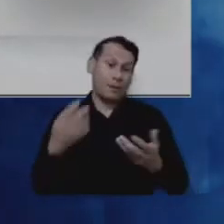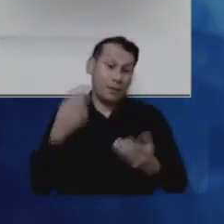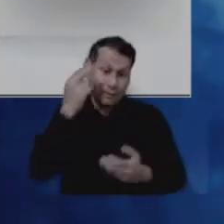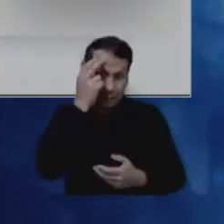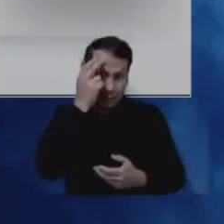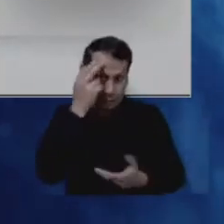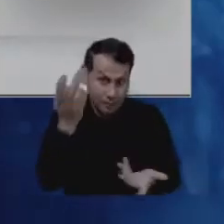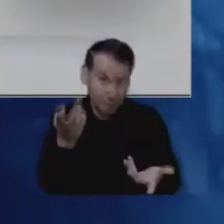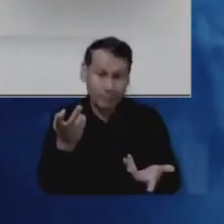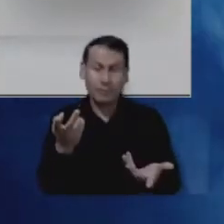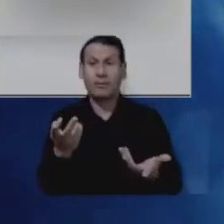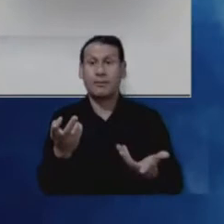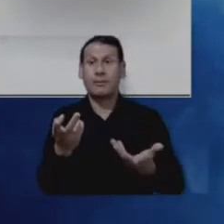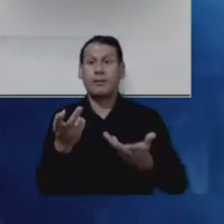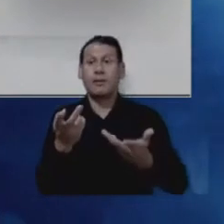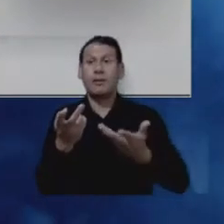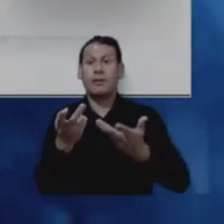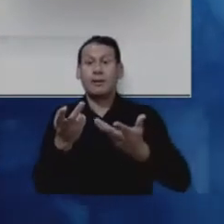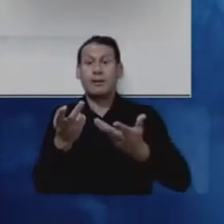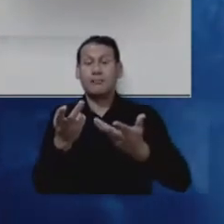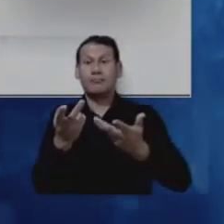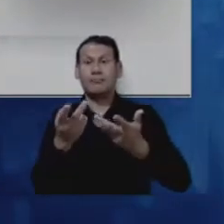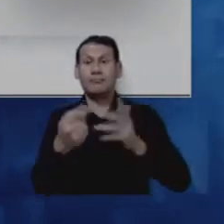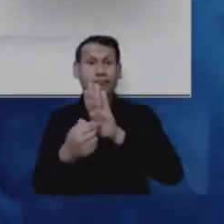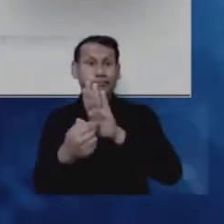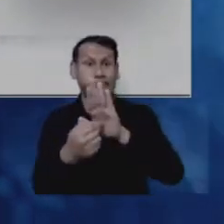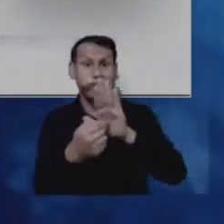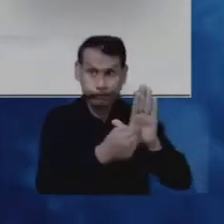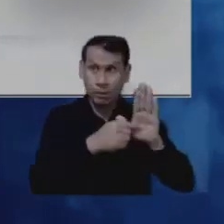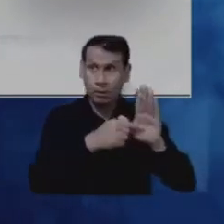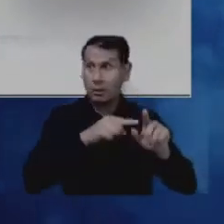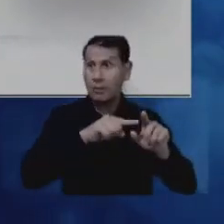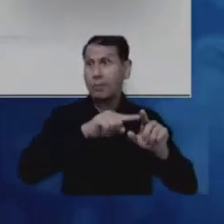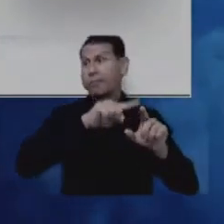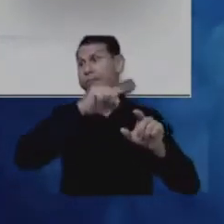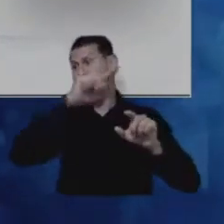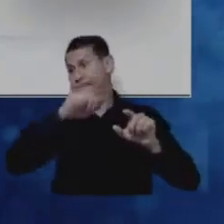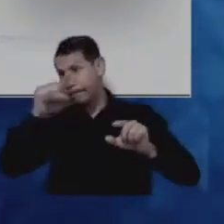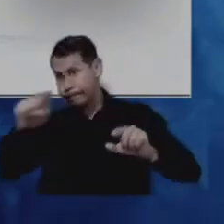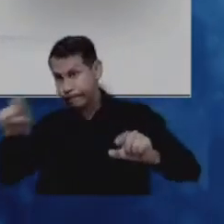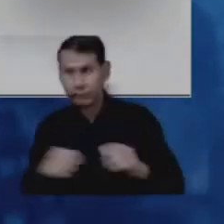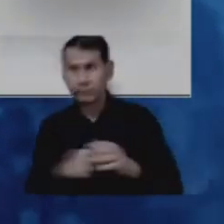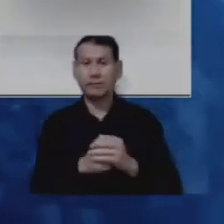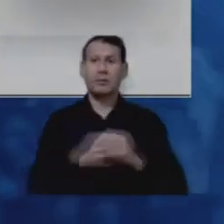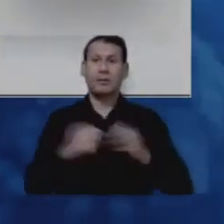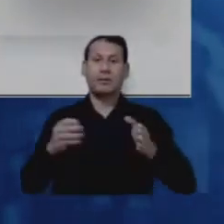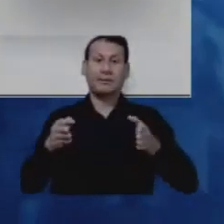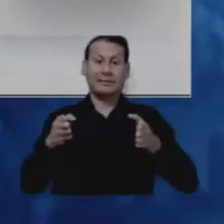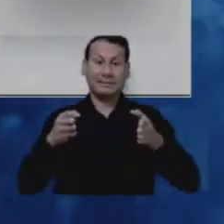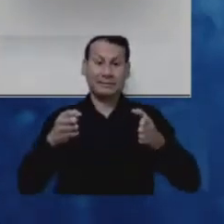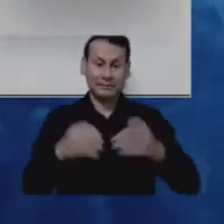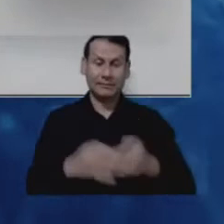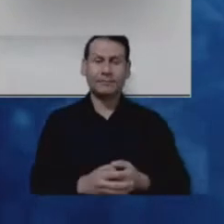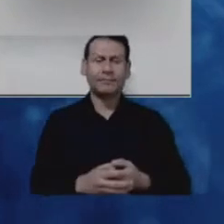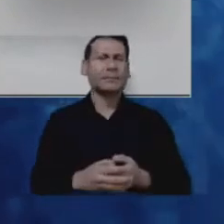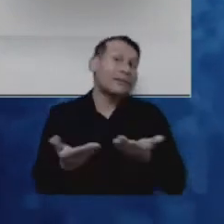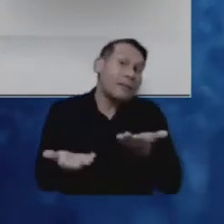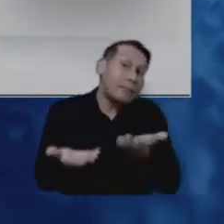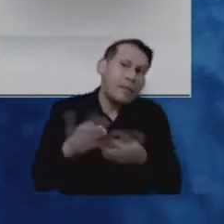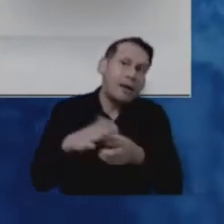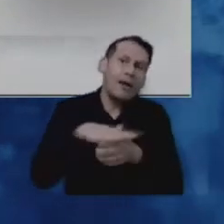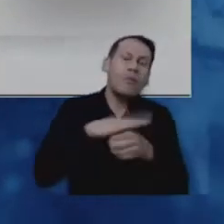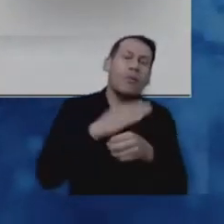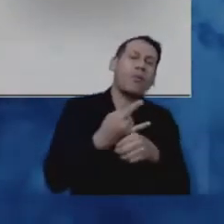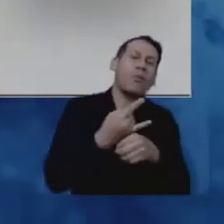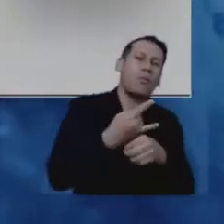banda, en materia de confiabilidad, seguridad y eficiencia. Según el caso de uso, pues será más